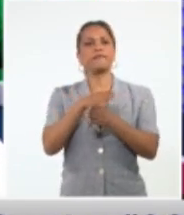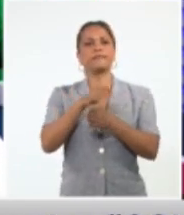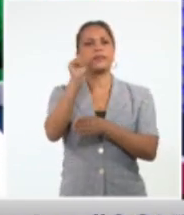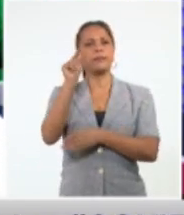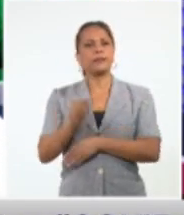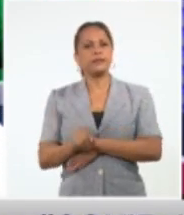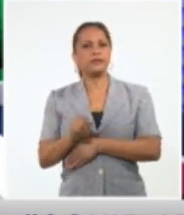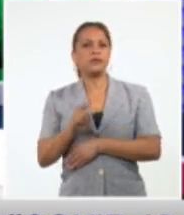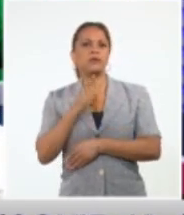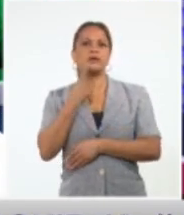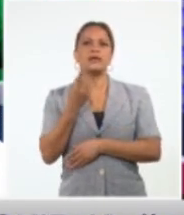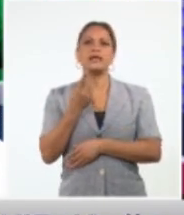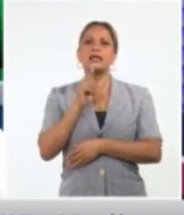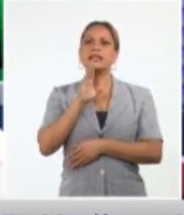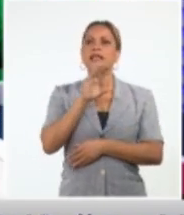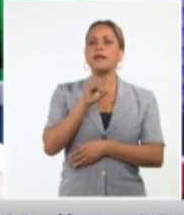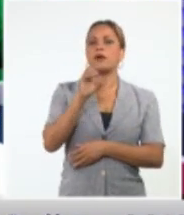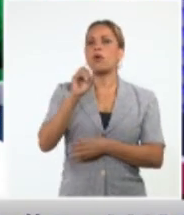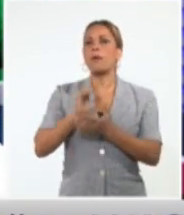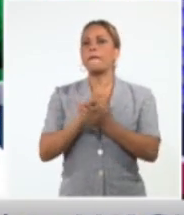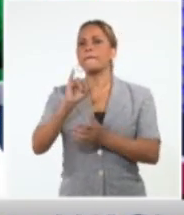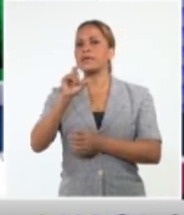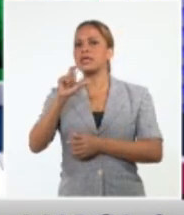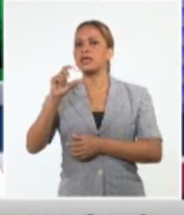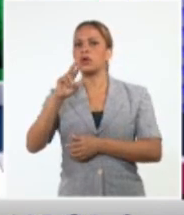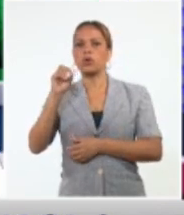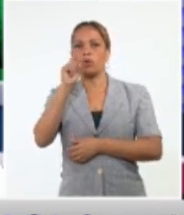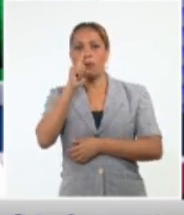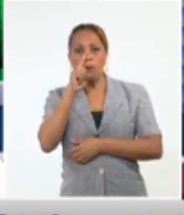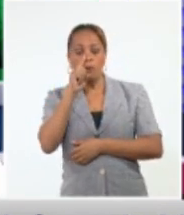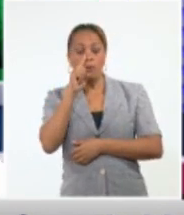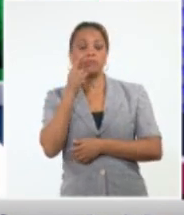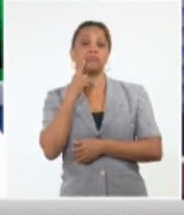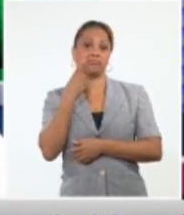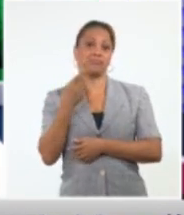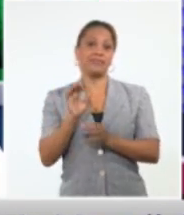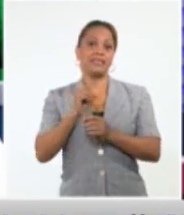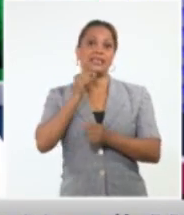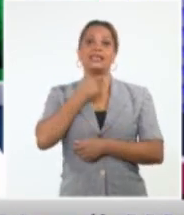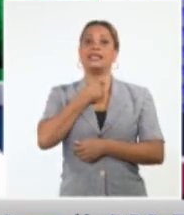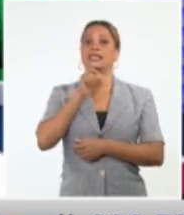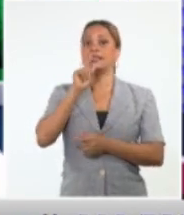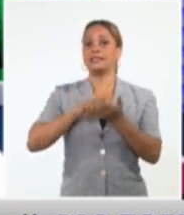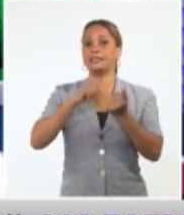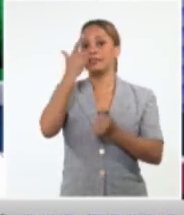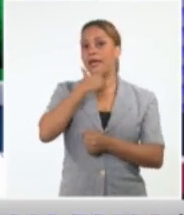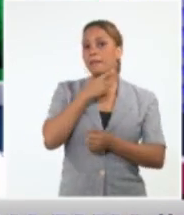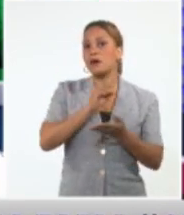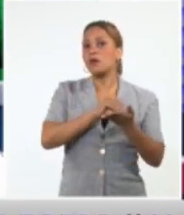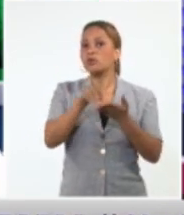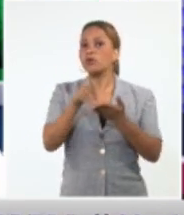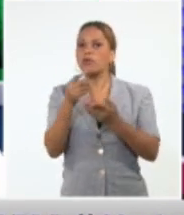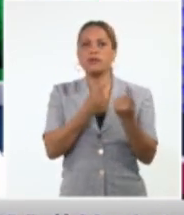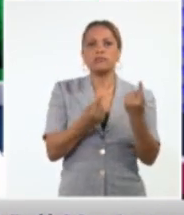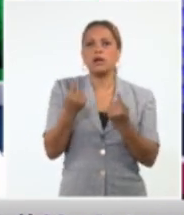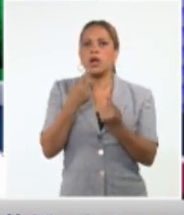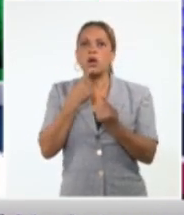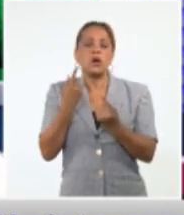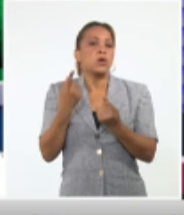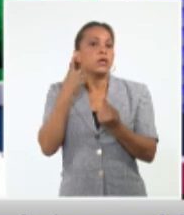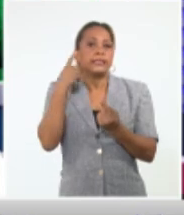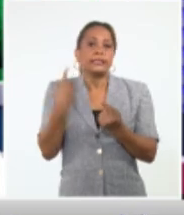hablan de Omicron como si ya fuera conocida, te dan elementos, donde sí, donde no, lo que puede pasar, y